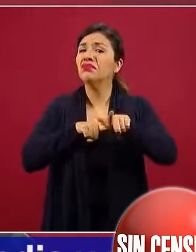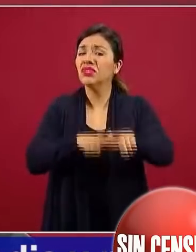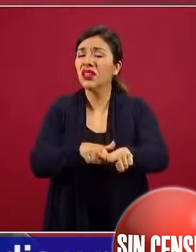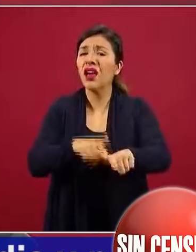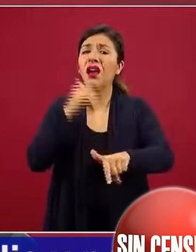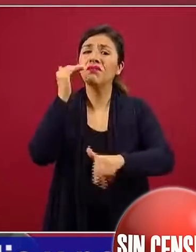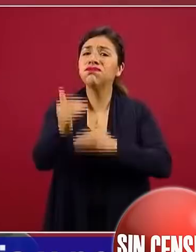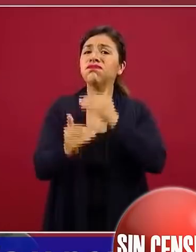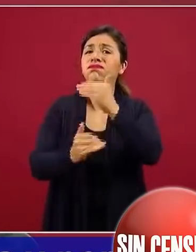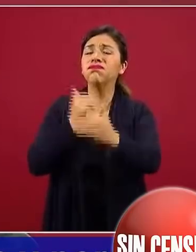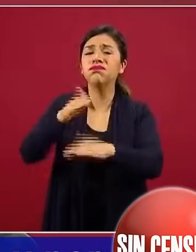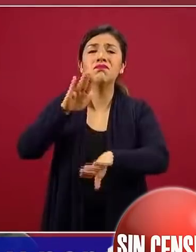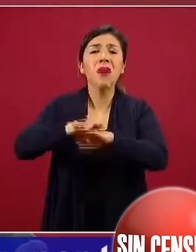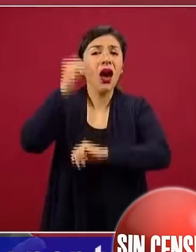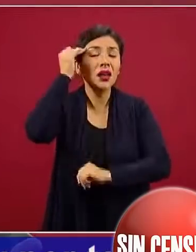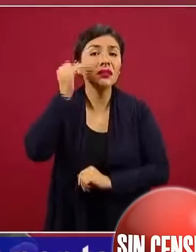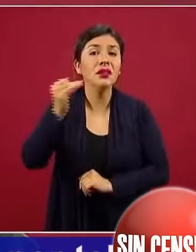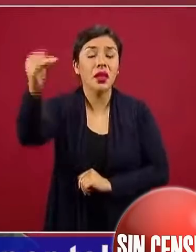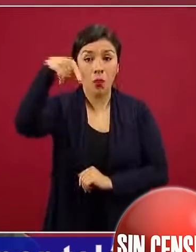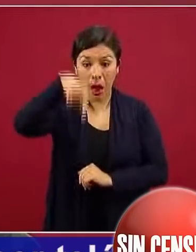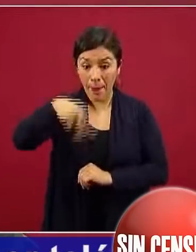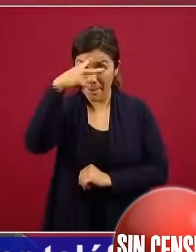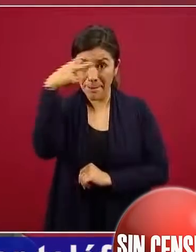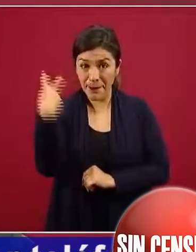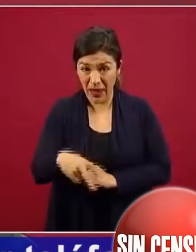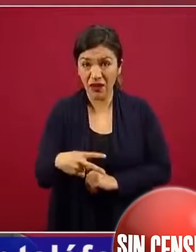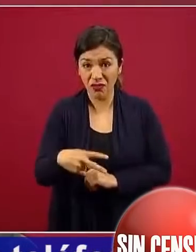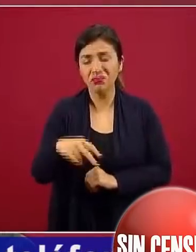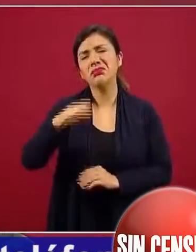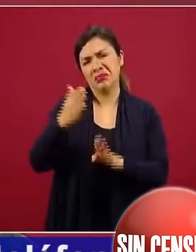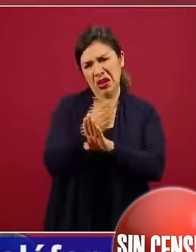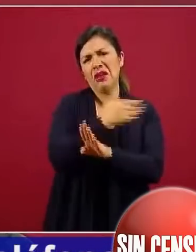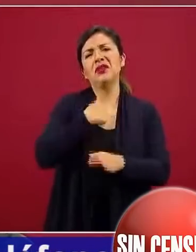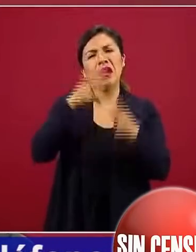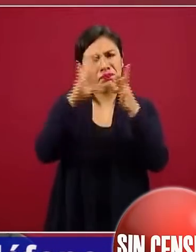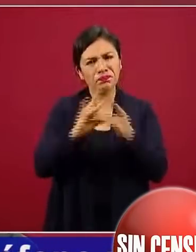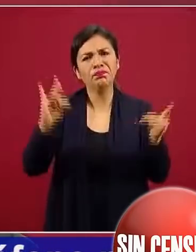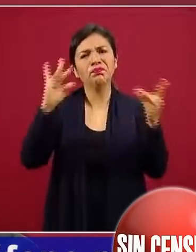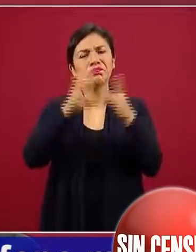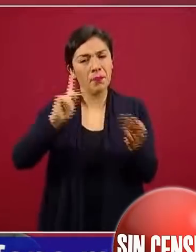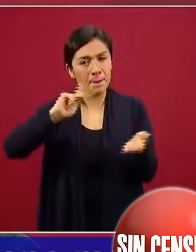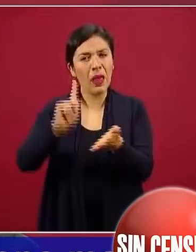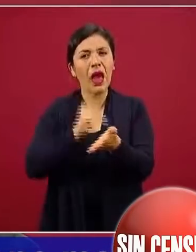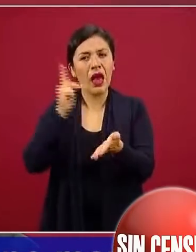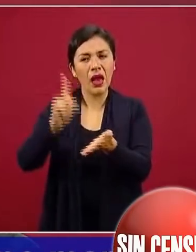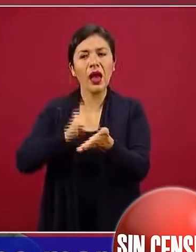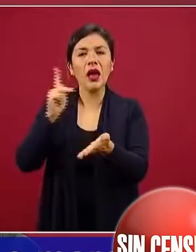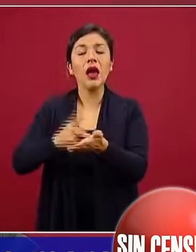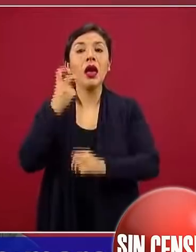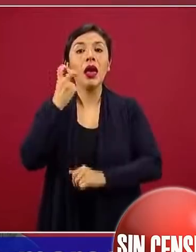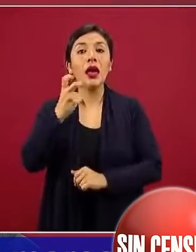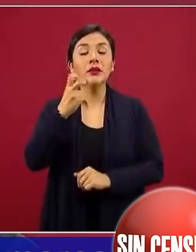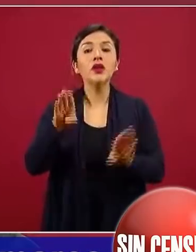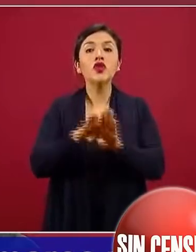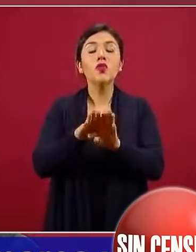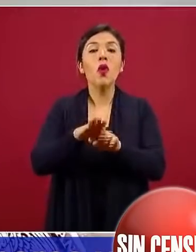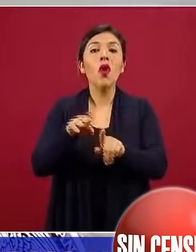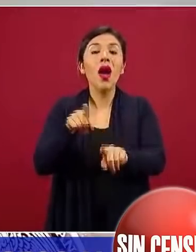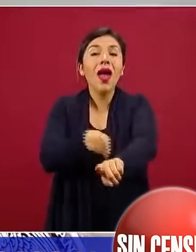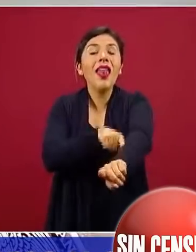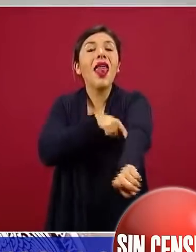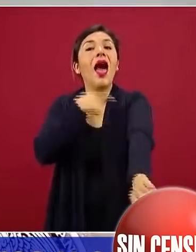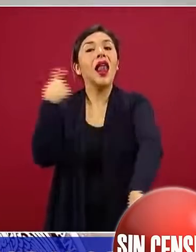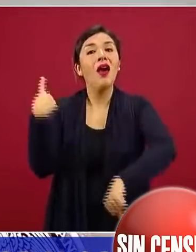todavía por algún tiempo en México. Hemos platicado múltiples ocasiones sobre esta idea de la epidemia